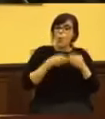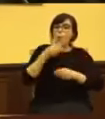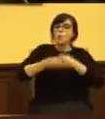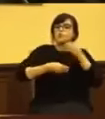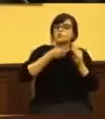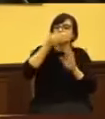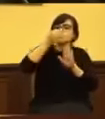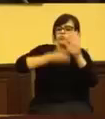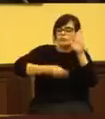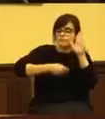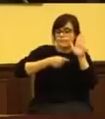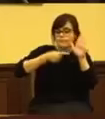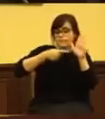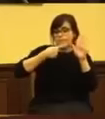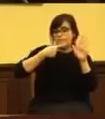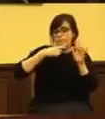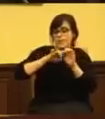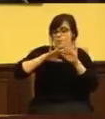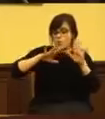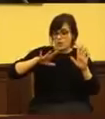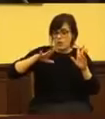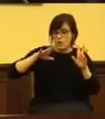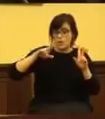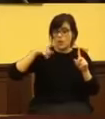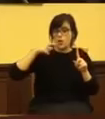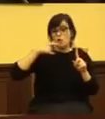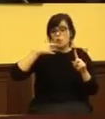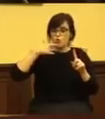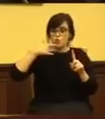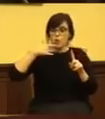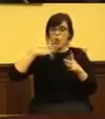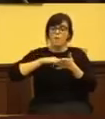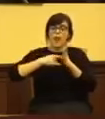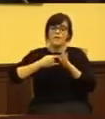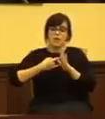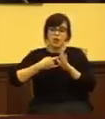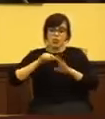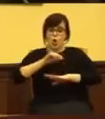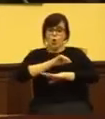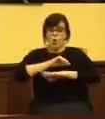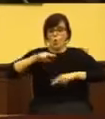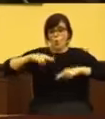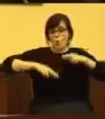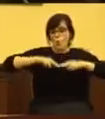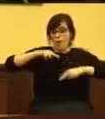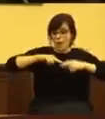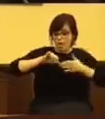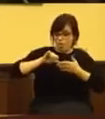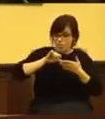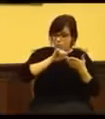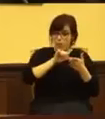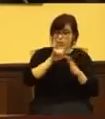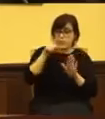parques y jardines como elemento básico de la planificación urbana de nuestra ciudad.